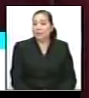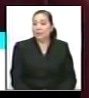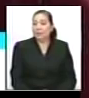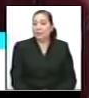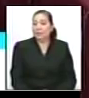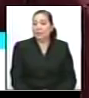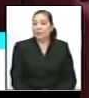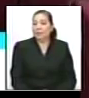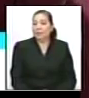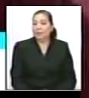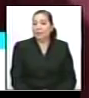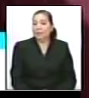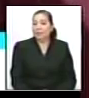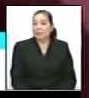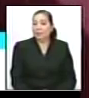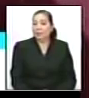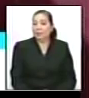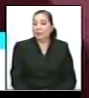César Vázquez. Gracias.